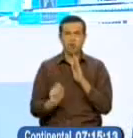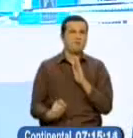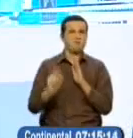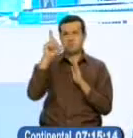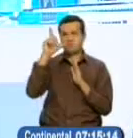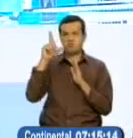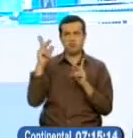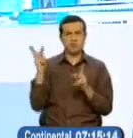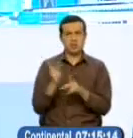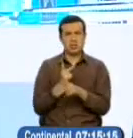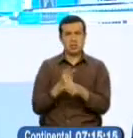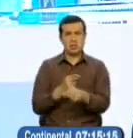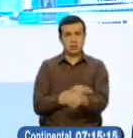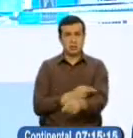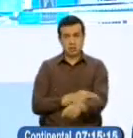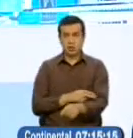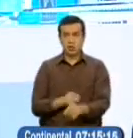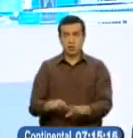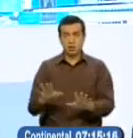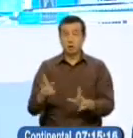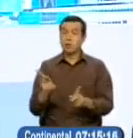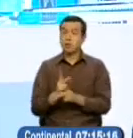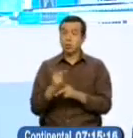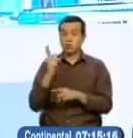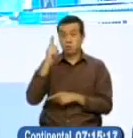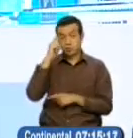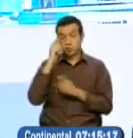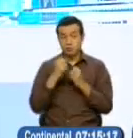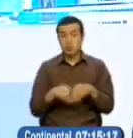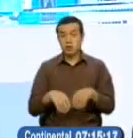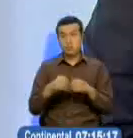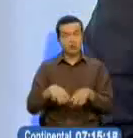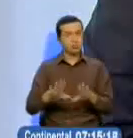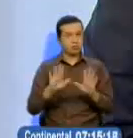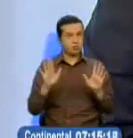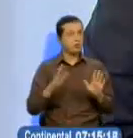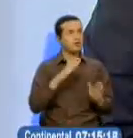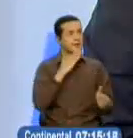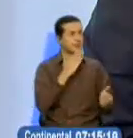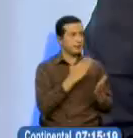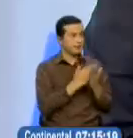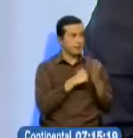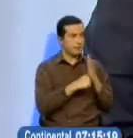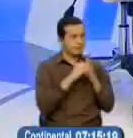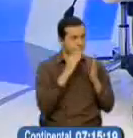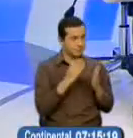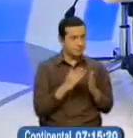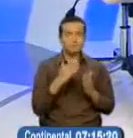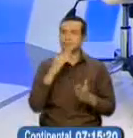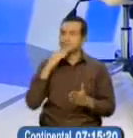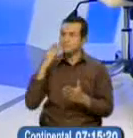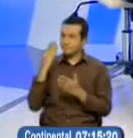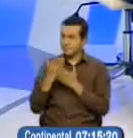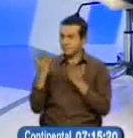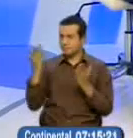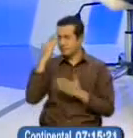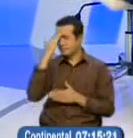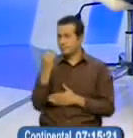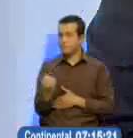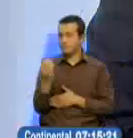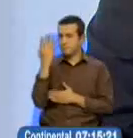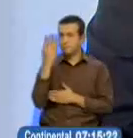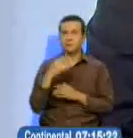a niveles exagerados, causando un perjuicio para el país. Señor ministro, muchas gracias por estar con nosotros. Muchas gracias, buenos días.